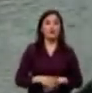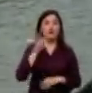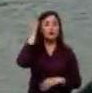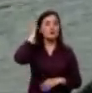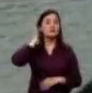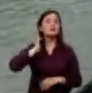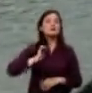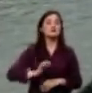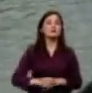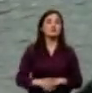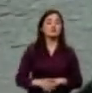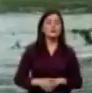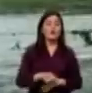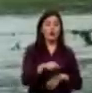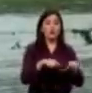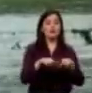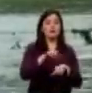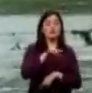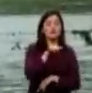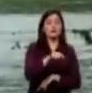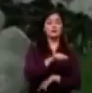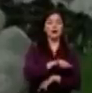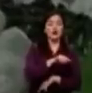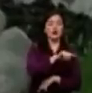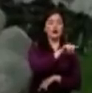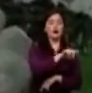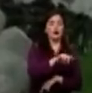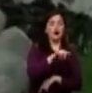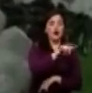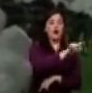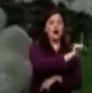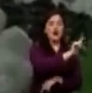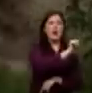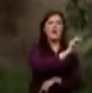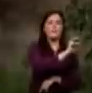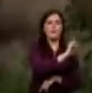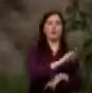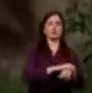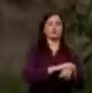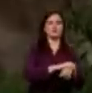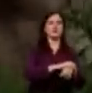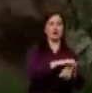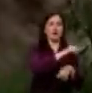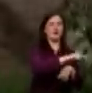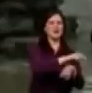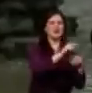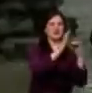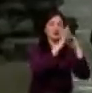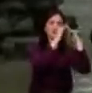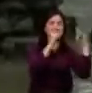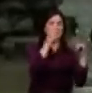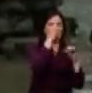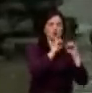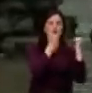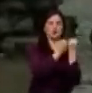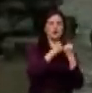reportaron desbordamientos fueron en el sector del Álamo y el Circo Social a lo largo del río Tarqui, Barabón, Misicata, los 3 puentes de Universidad de Cuenca en